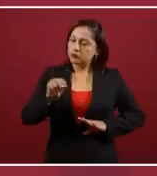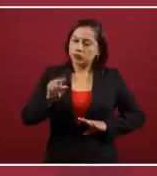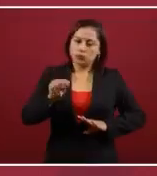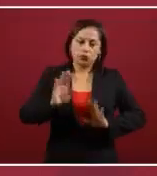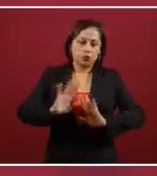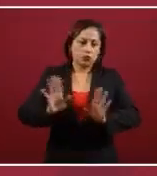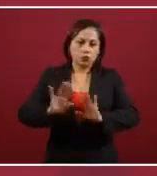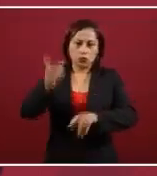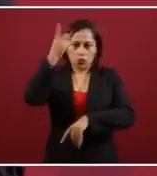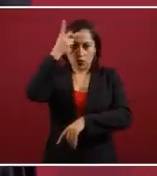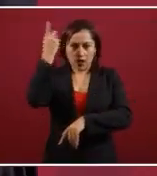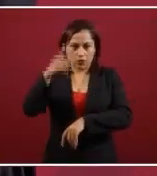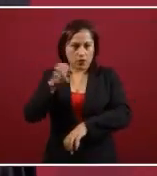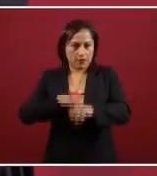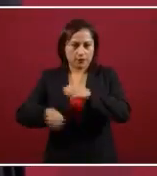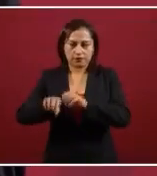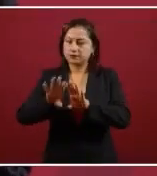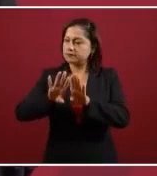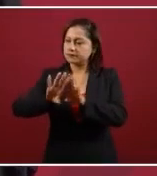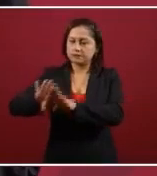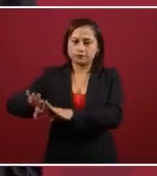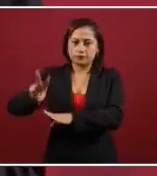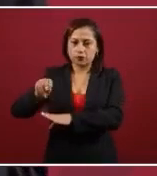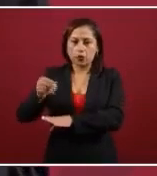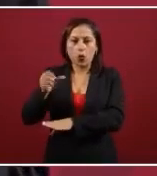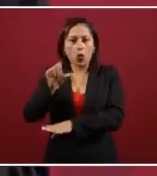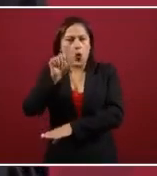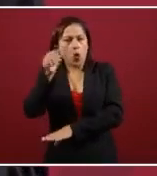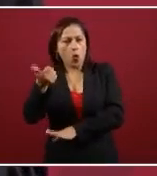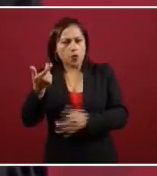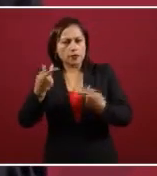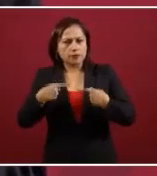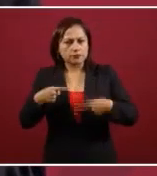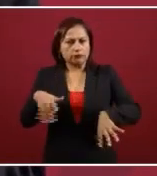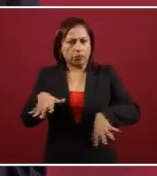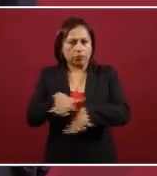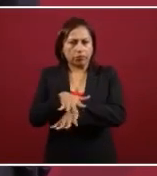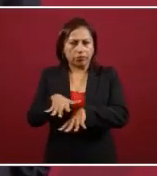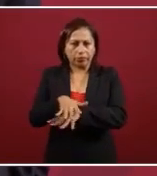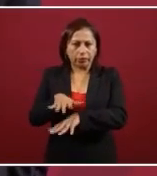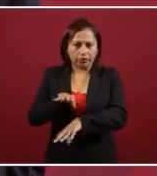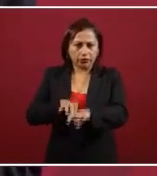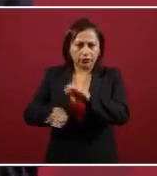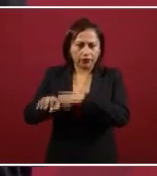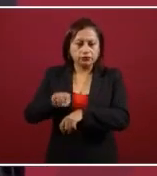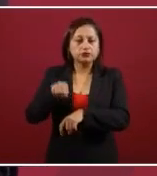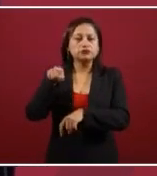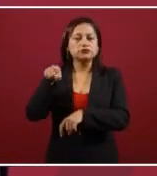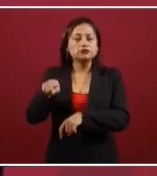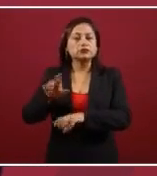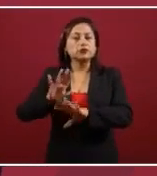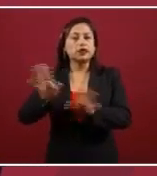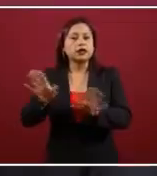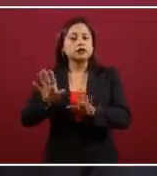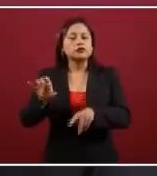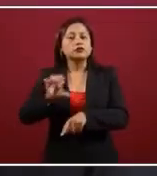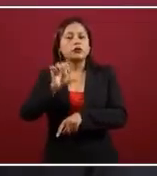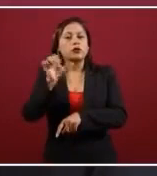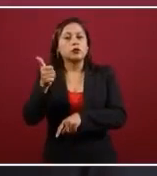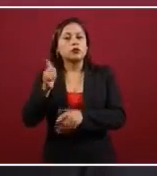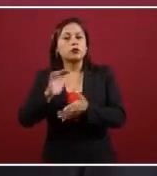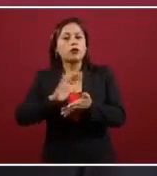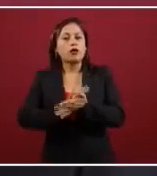a hacer tráfico de influencias. No son empresarios, son traficantes de influencia.